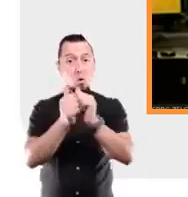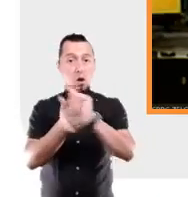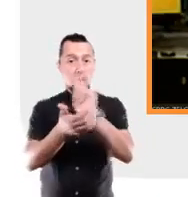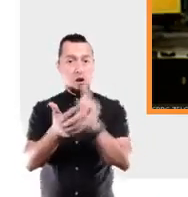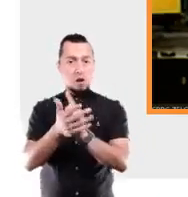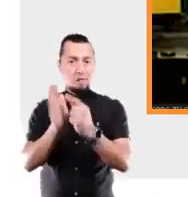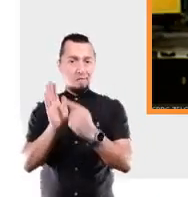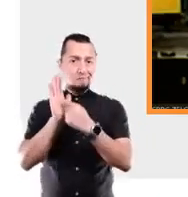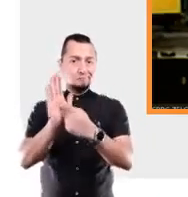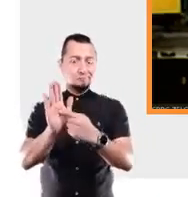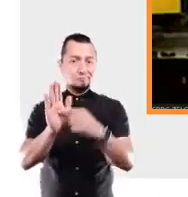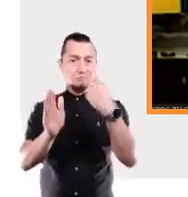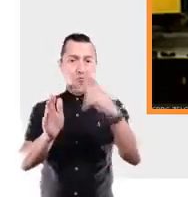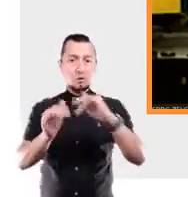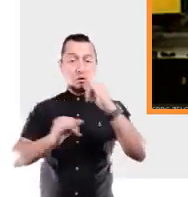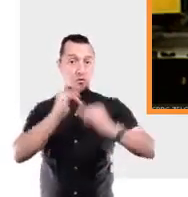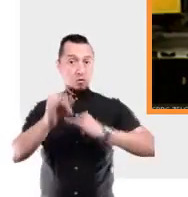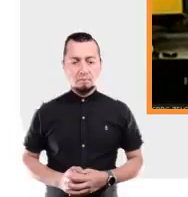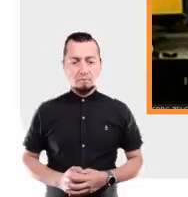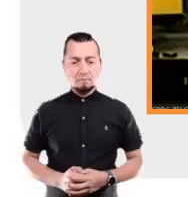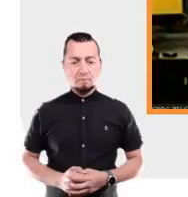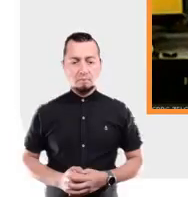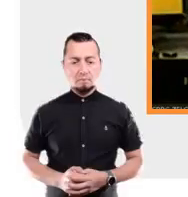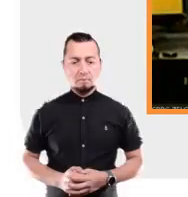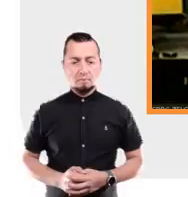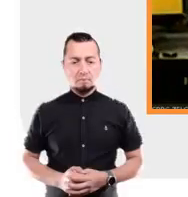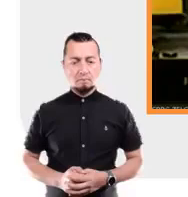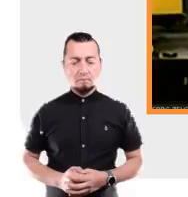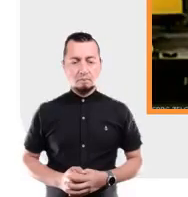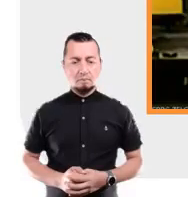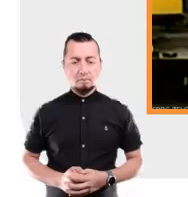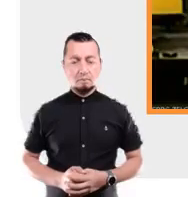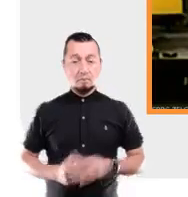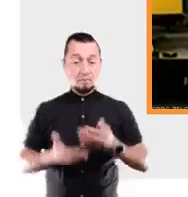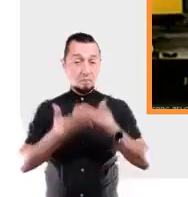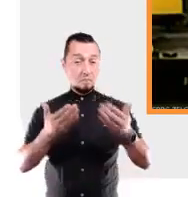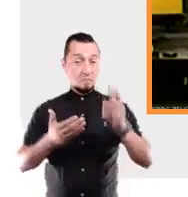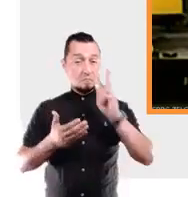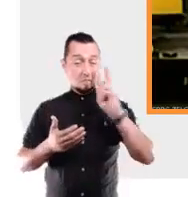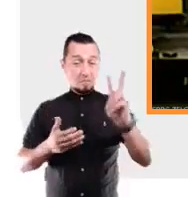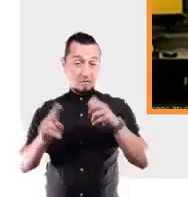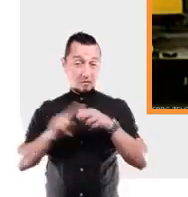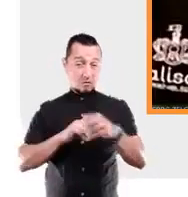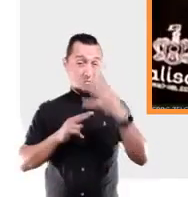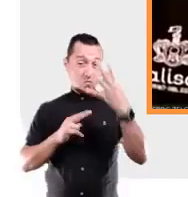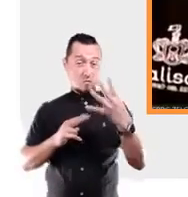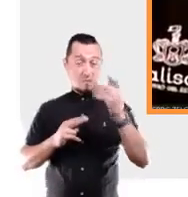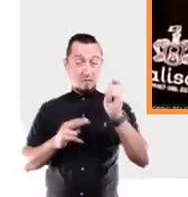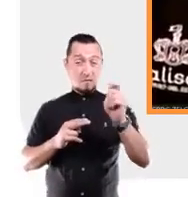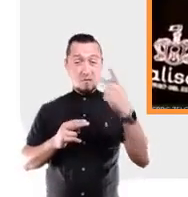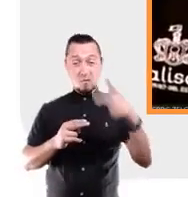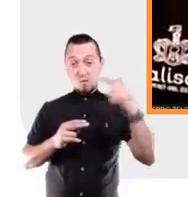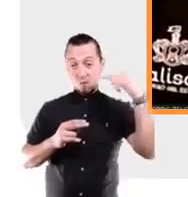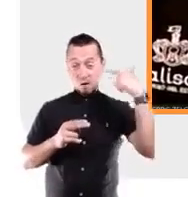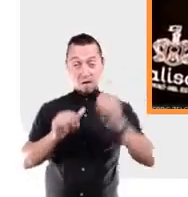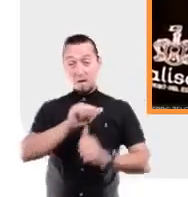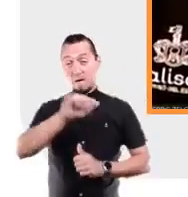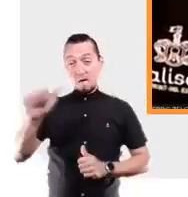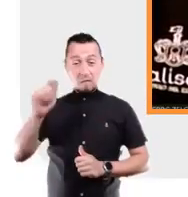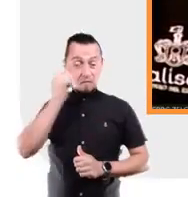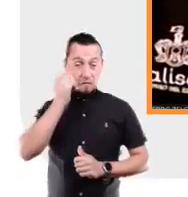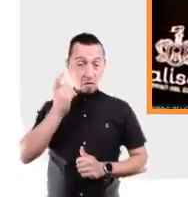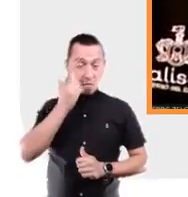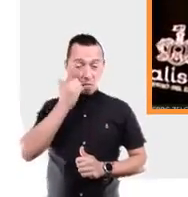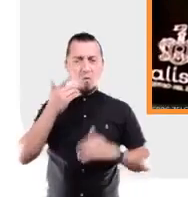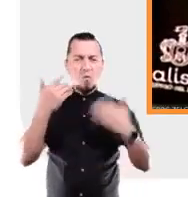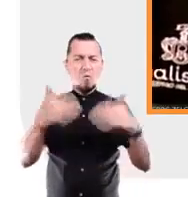internacionales en el desarrollo de material ferroviario. Sin duda, la línea 4 de Mitren de Guadalajara a Tlajomulco fortalecerá el modelo integrado